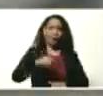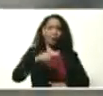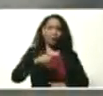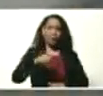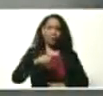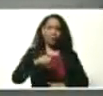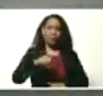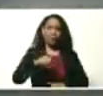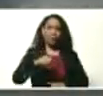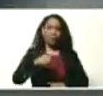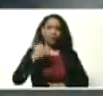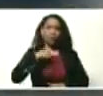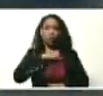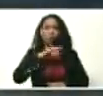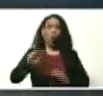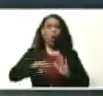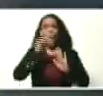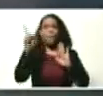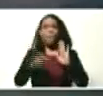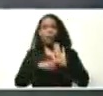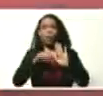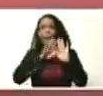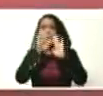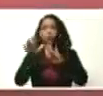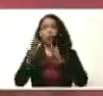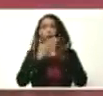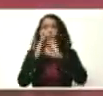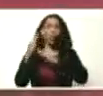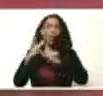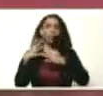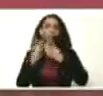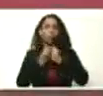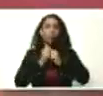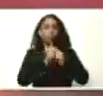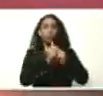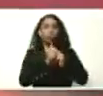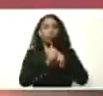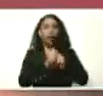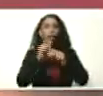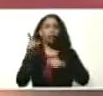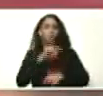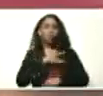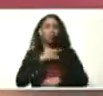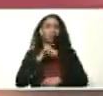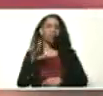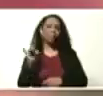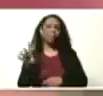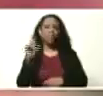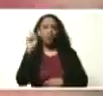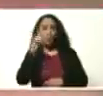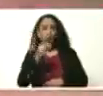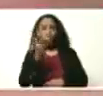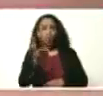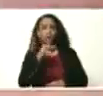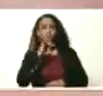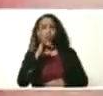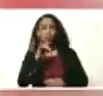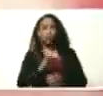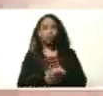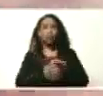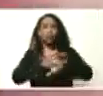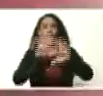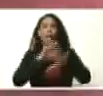estamos completamente con la comunidad, bueno, acompañándolo, presidente, en su dolor. También, como usted lo informó,